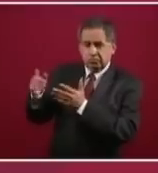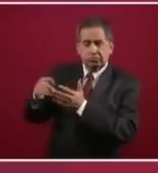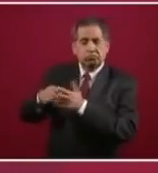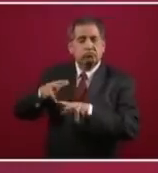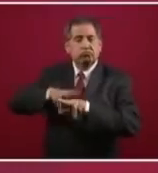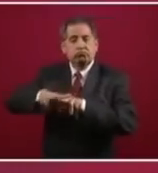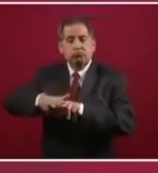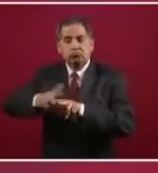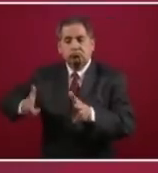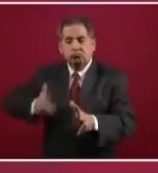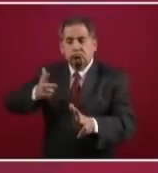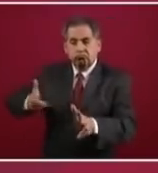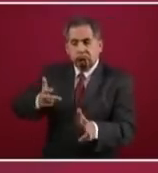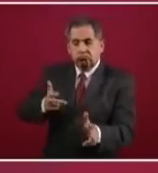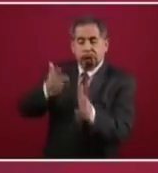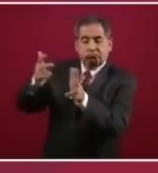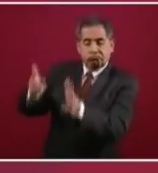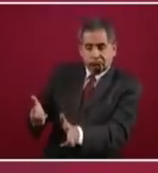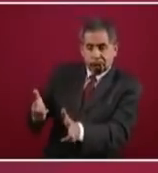locomotora,